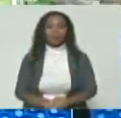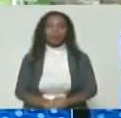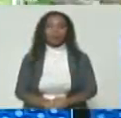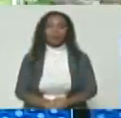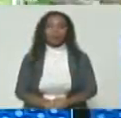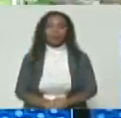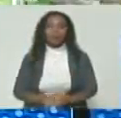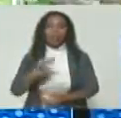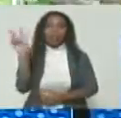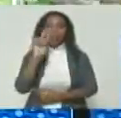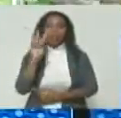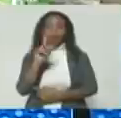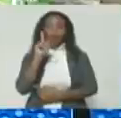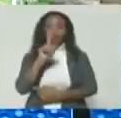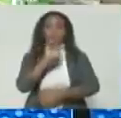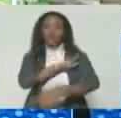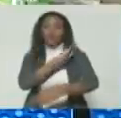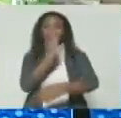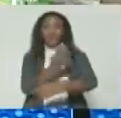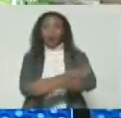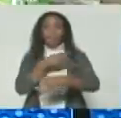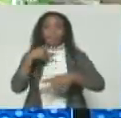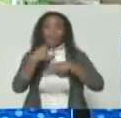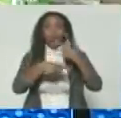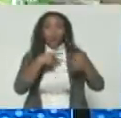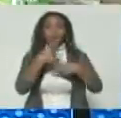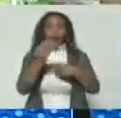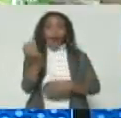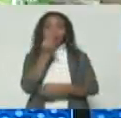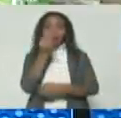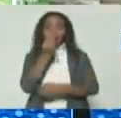de Venezuela una potencia productora de alimentos.